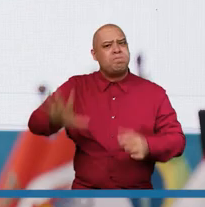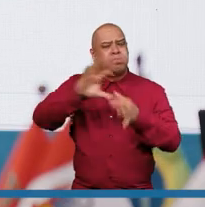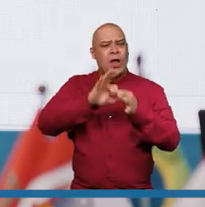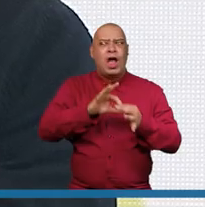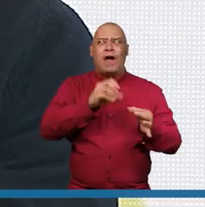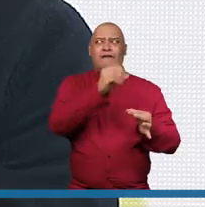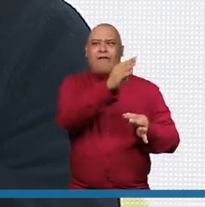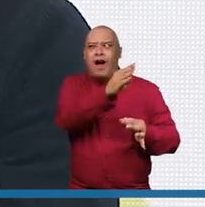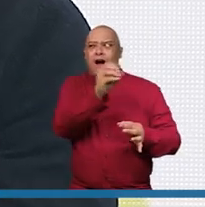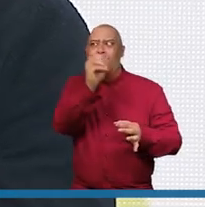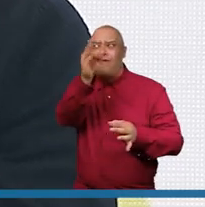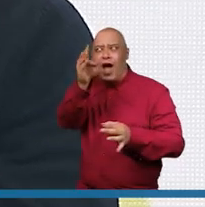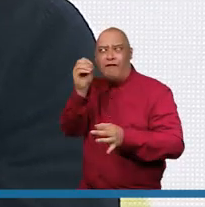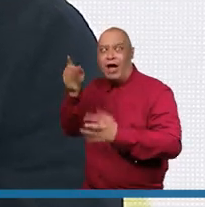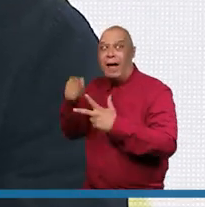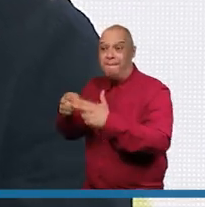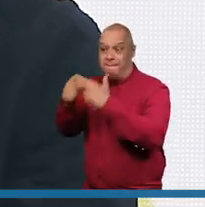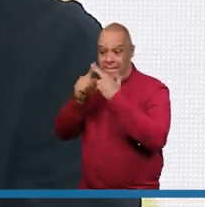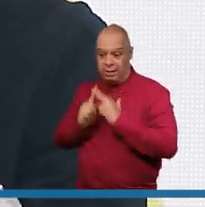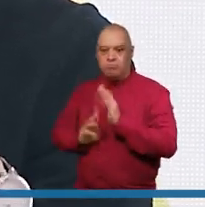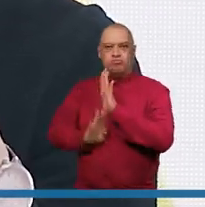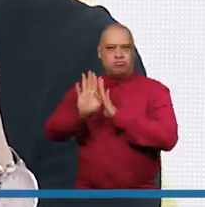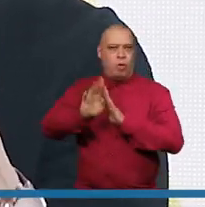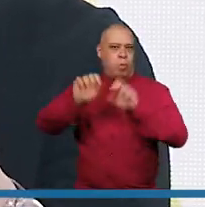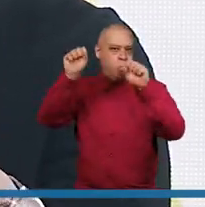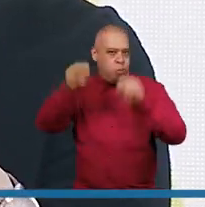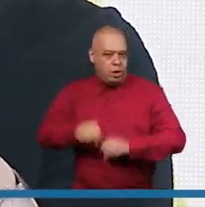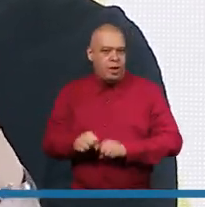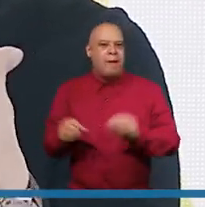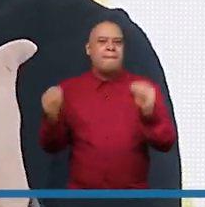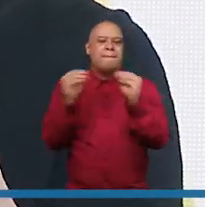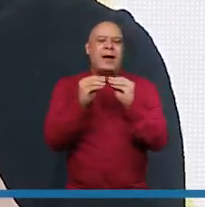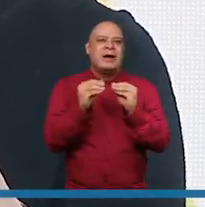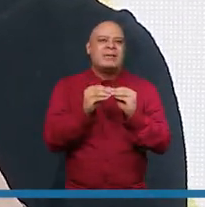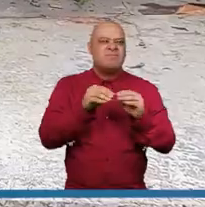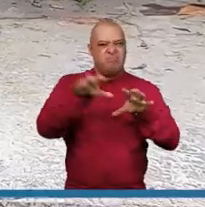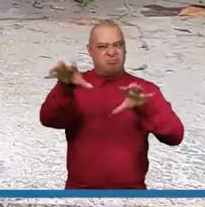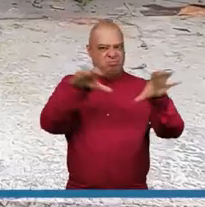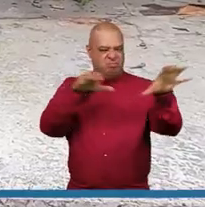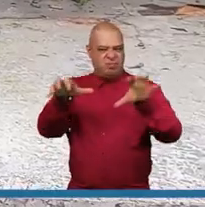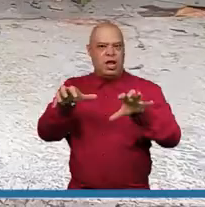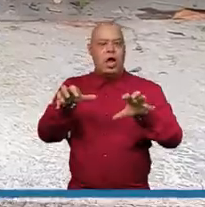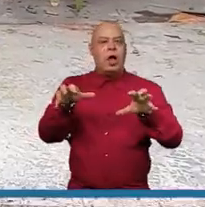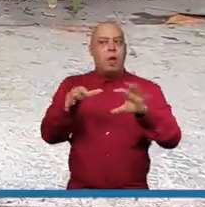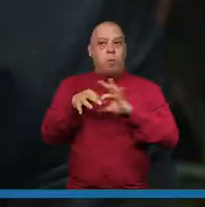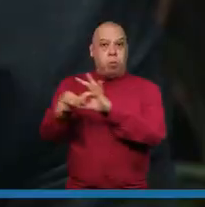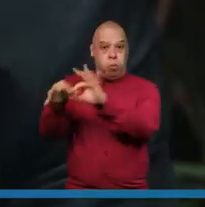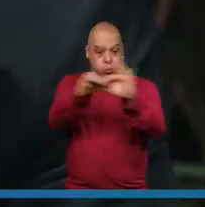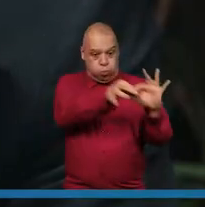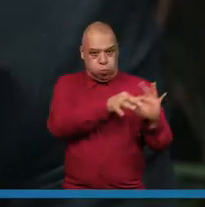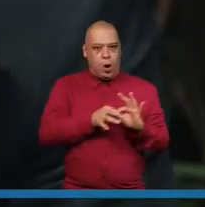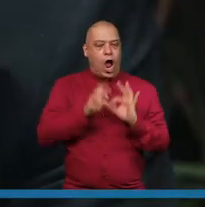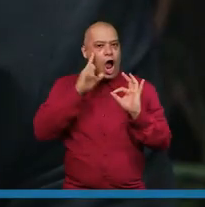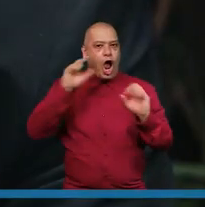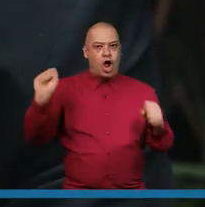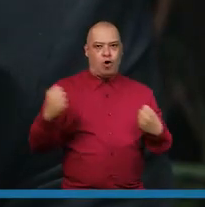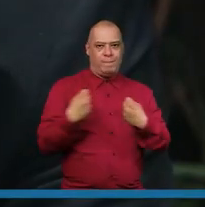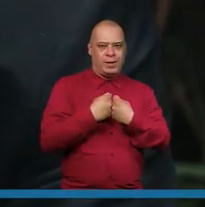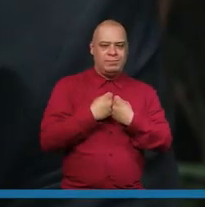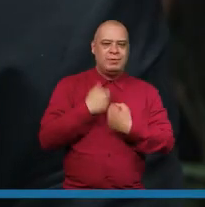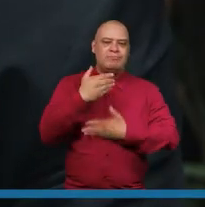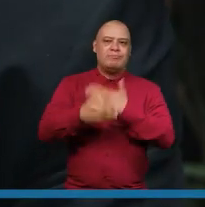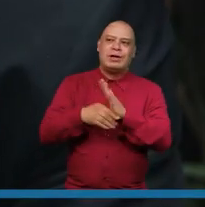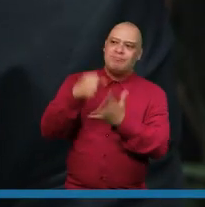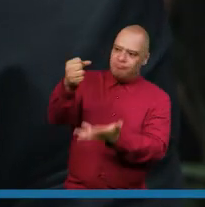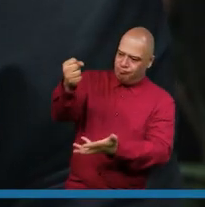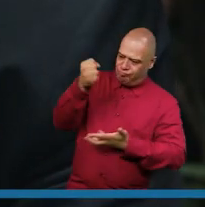esos organismos financieros y también a todos los entes bilaterales para poder tener esa cooperación técnica y financiera